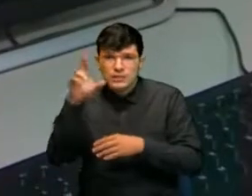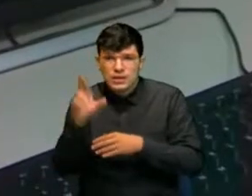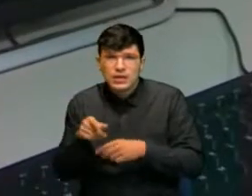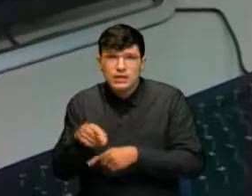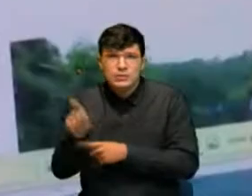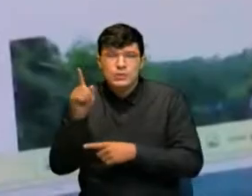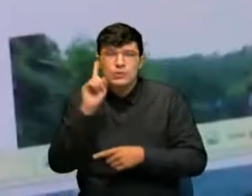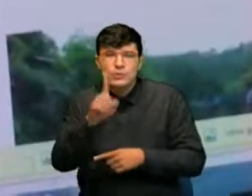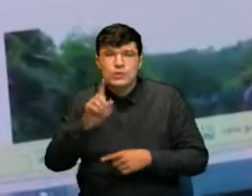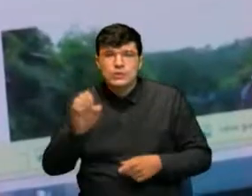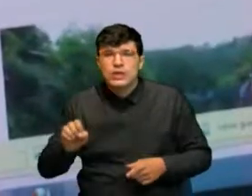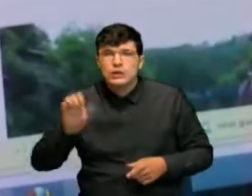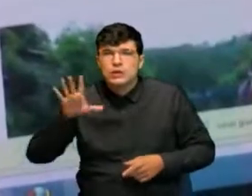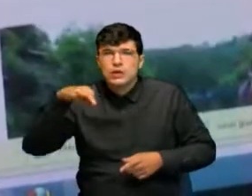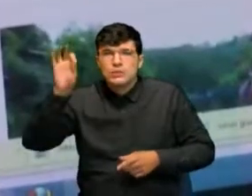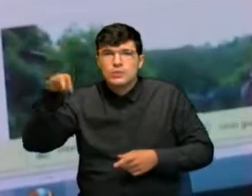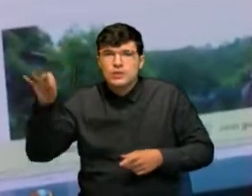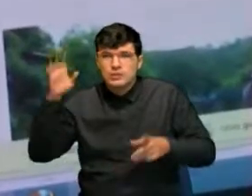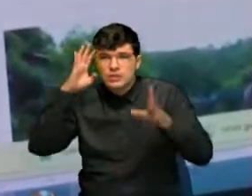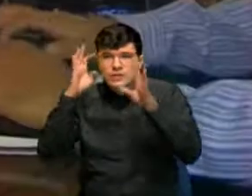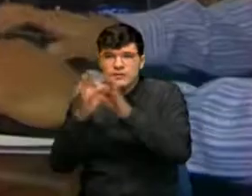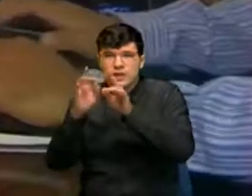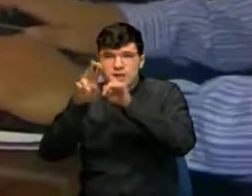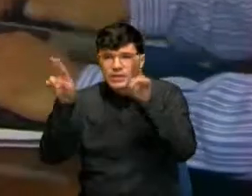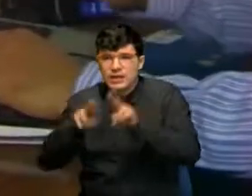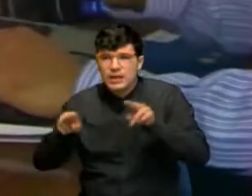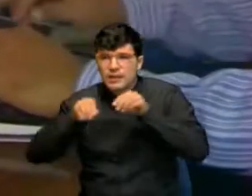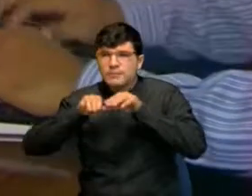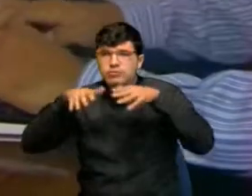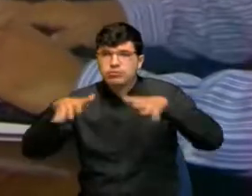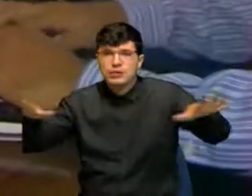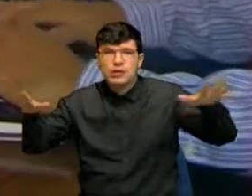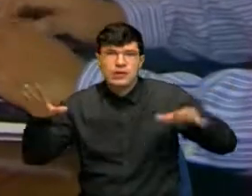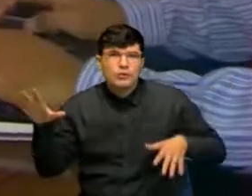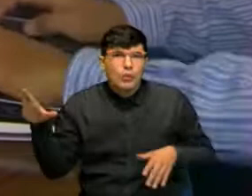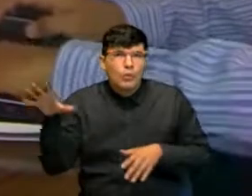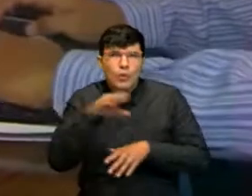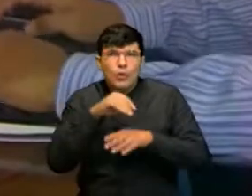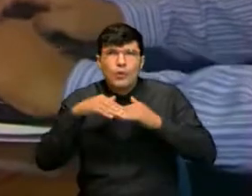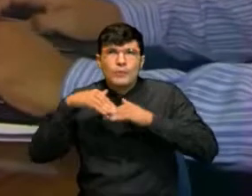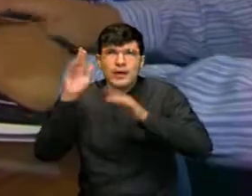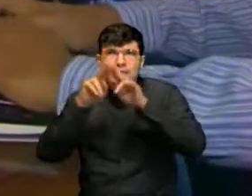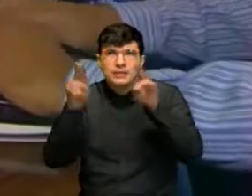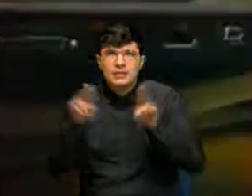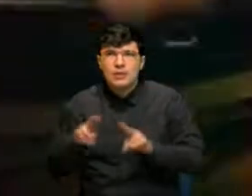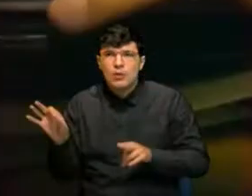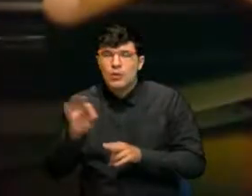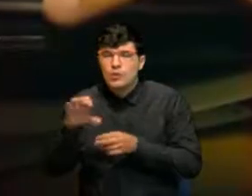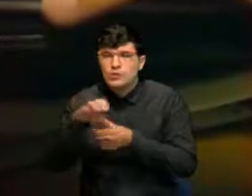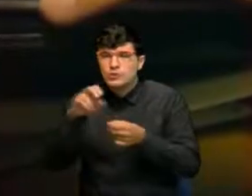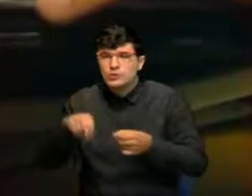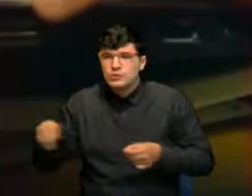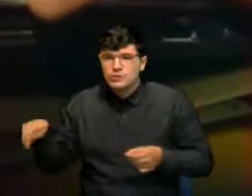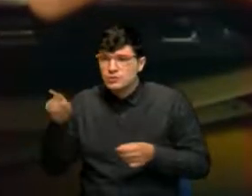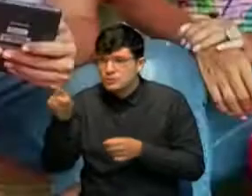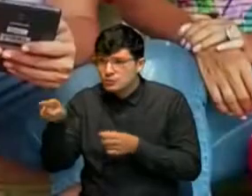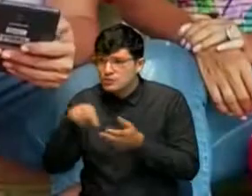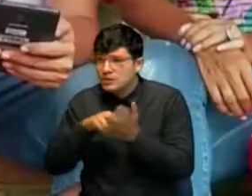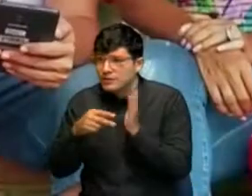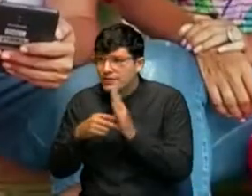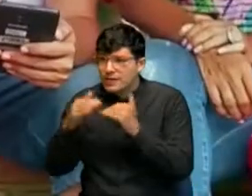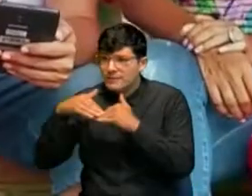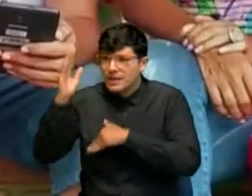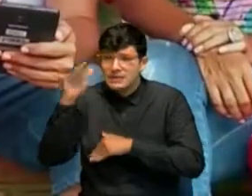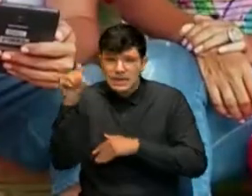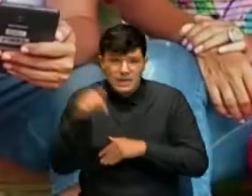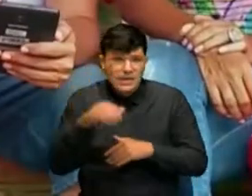el 105% de penetración de internet móvil de banda ancha, es decir, tiene más conexiones que ciudadanos en el país. Eso es maravilloso. Un país